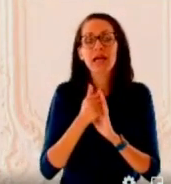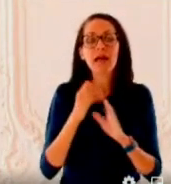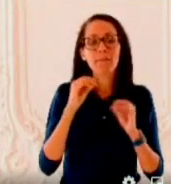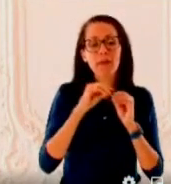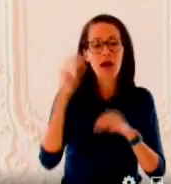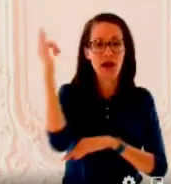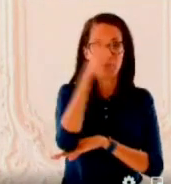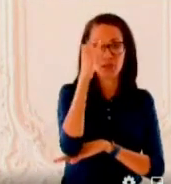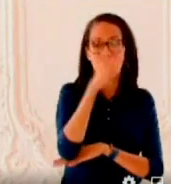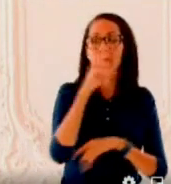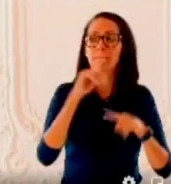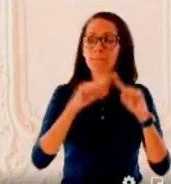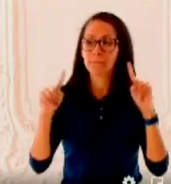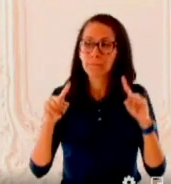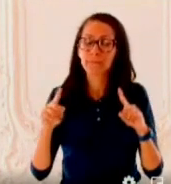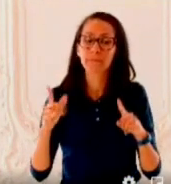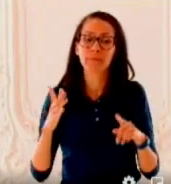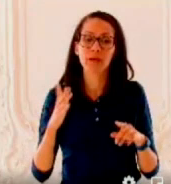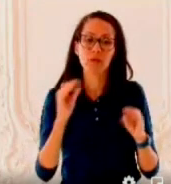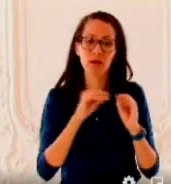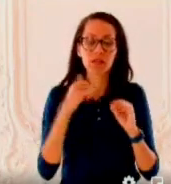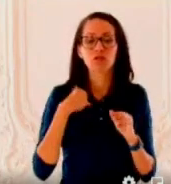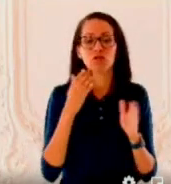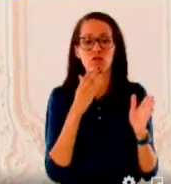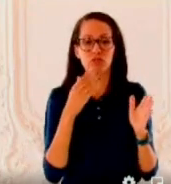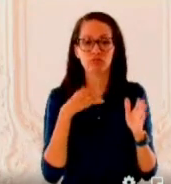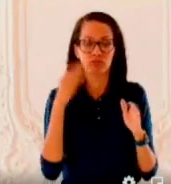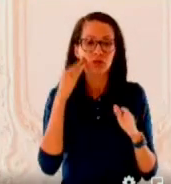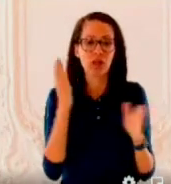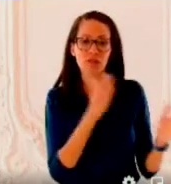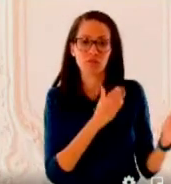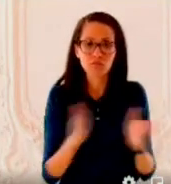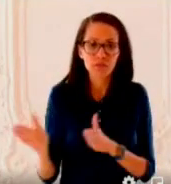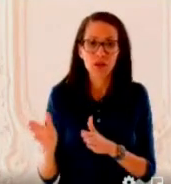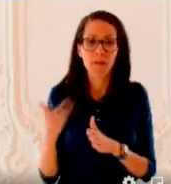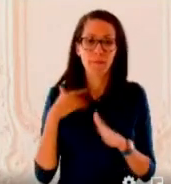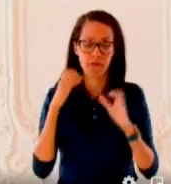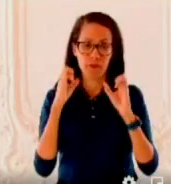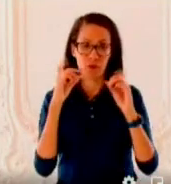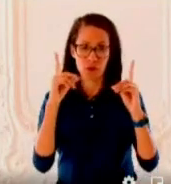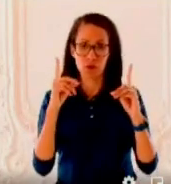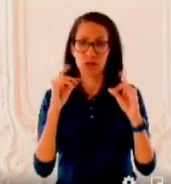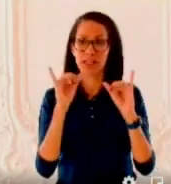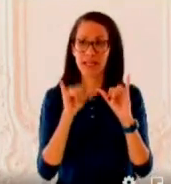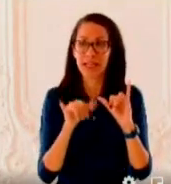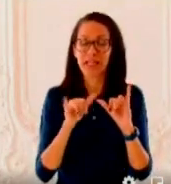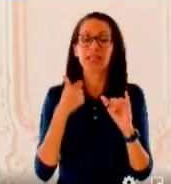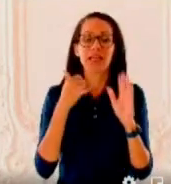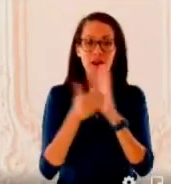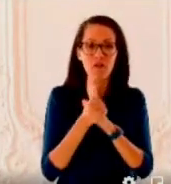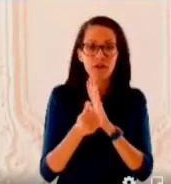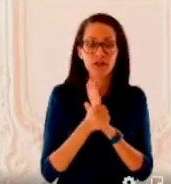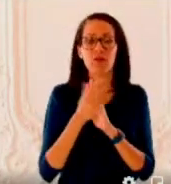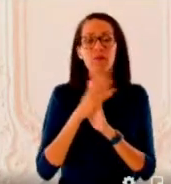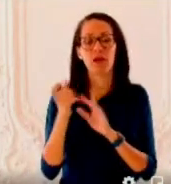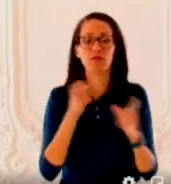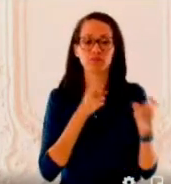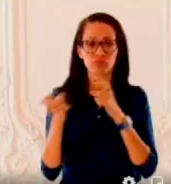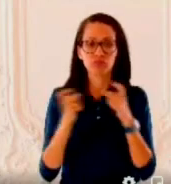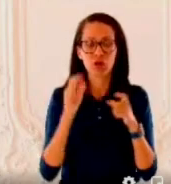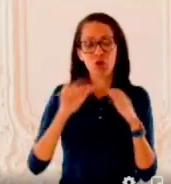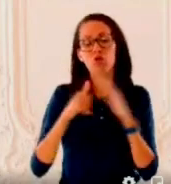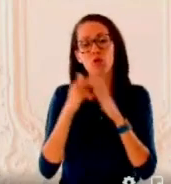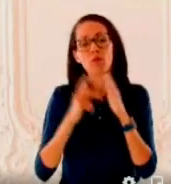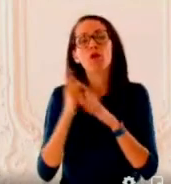que eso soy una gerente de proyectos y pues, como mi educación de ingeniería, yo espero tener esa capacidad para poder manejar estos otros